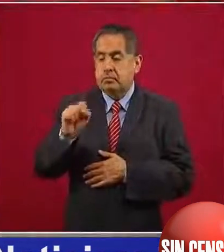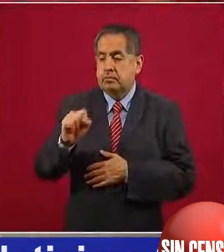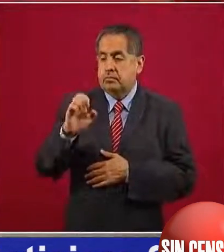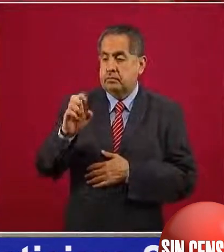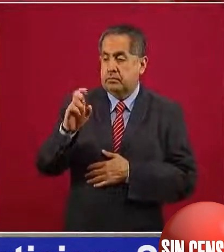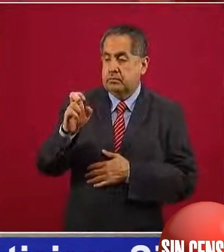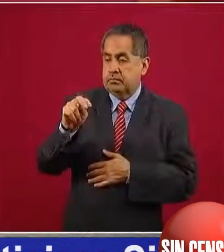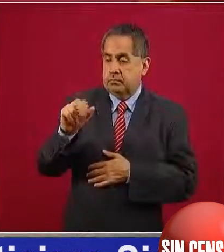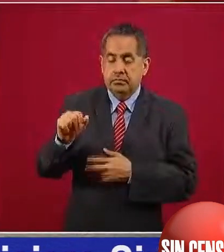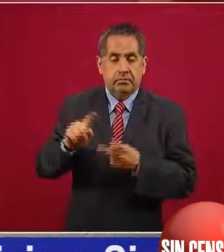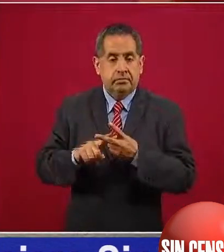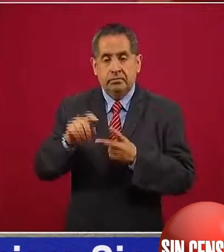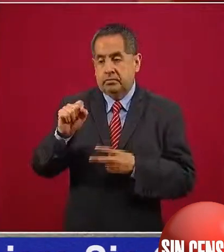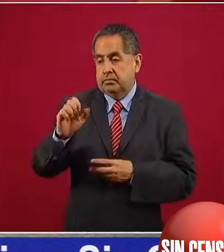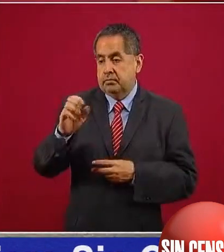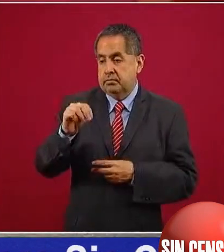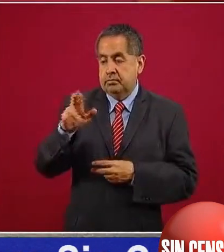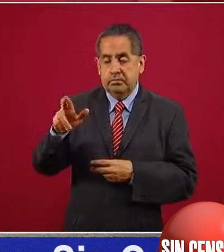a la Secretaría de Marina,